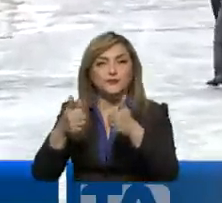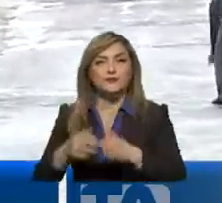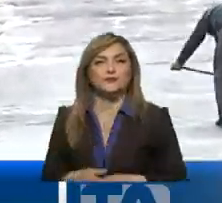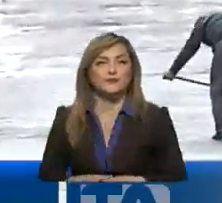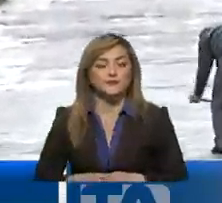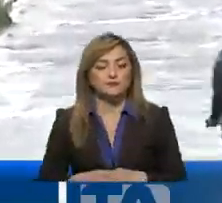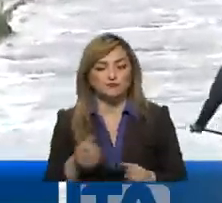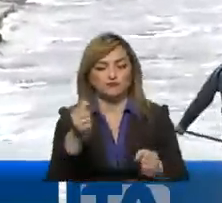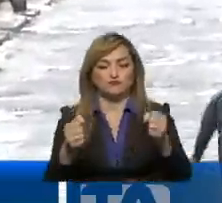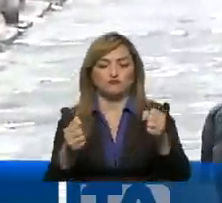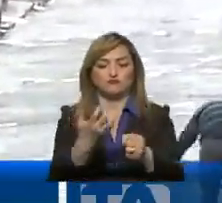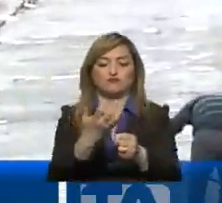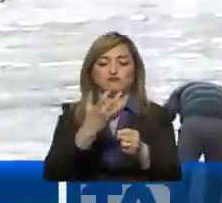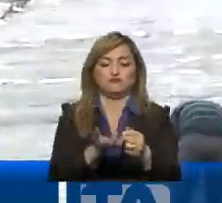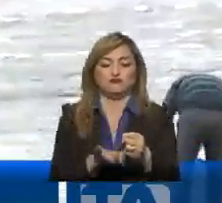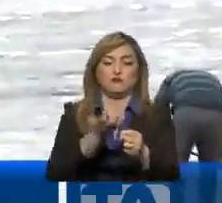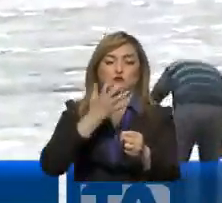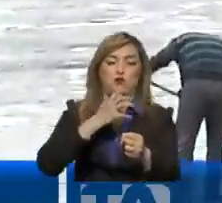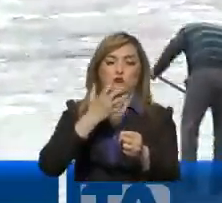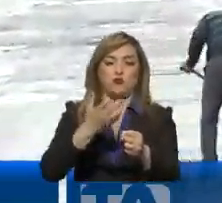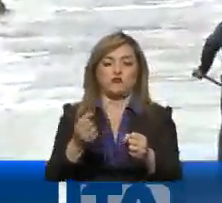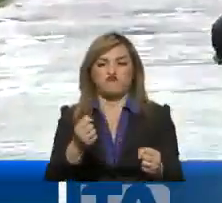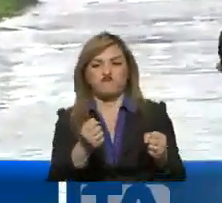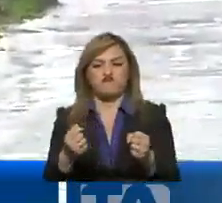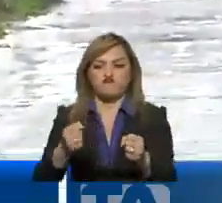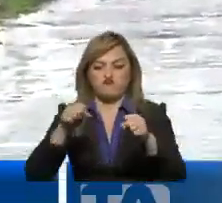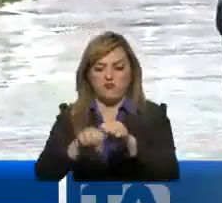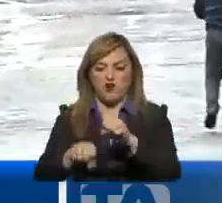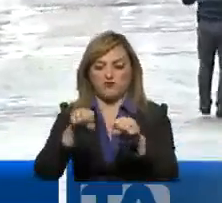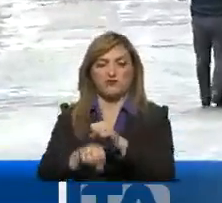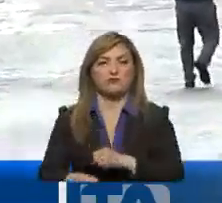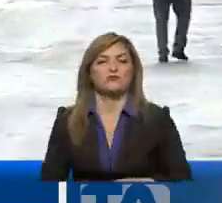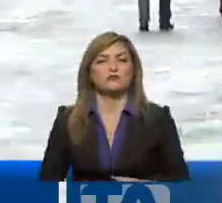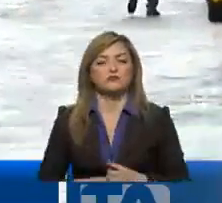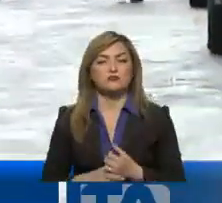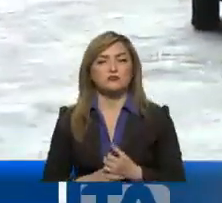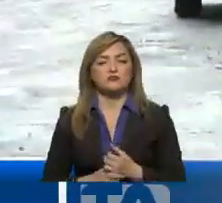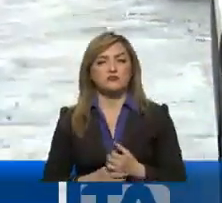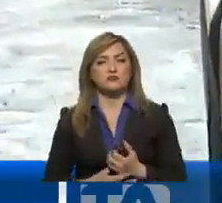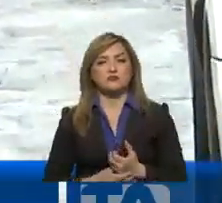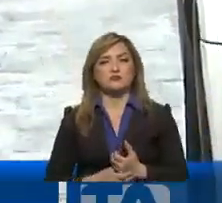pero las volquetas pasan y pasan rompiendo. Como usted ve,